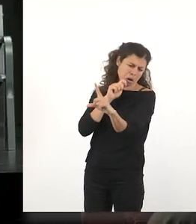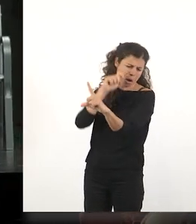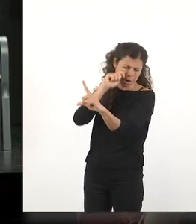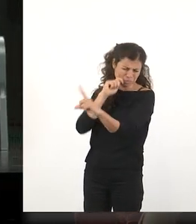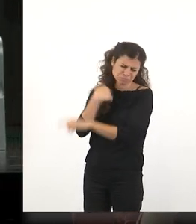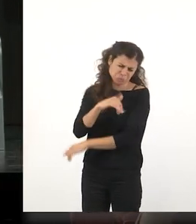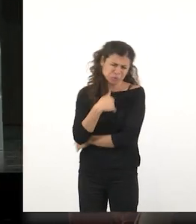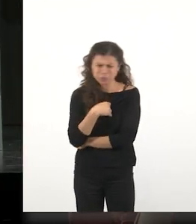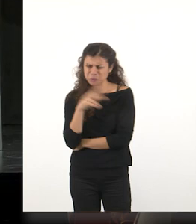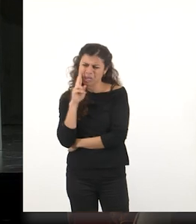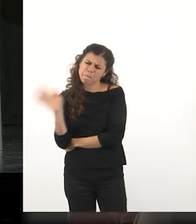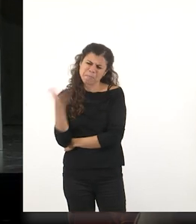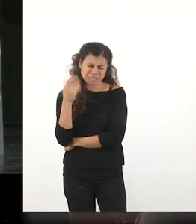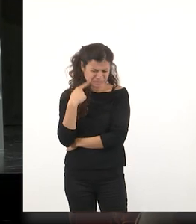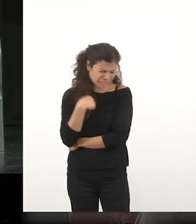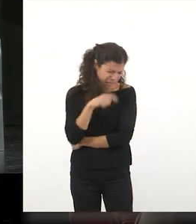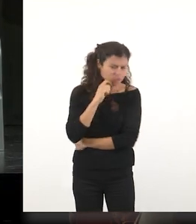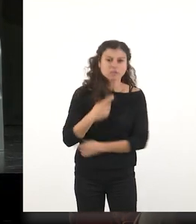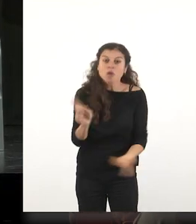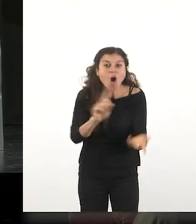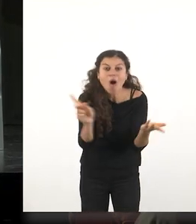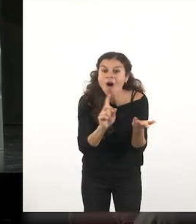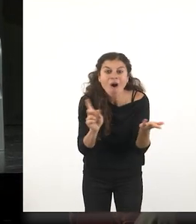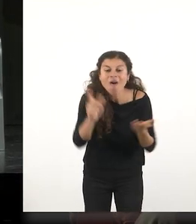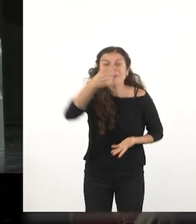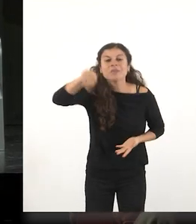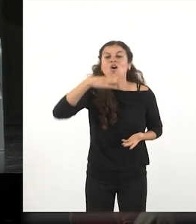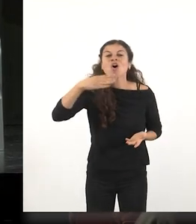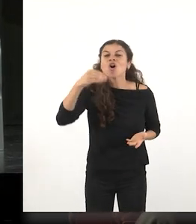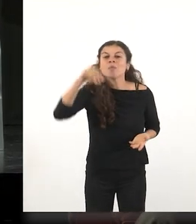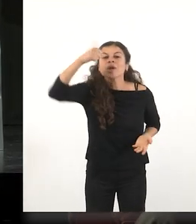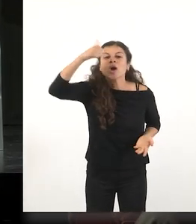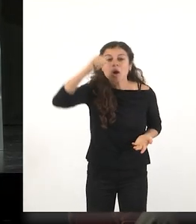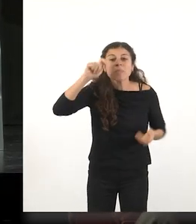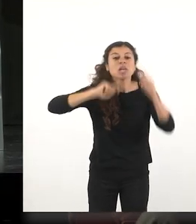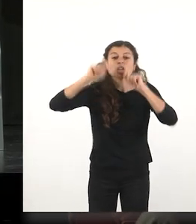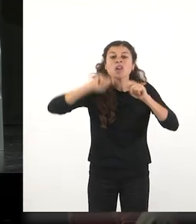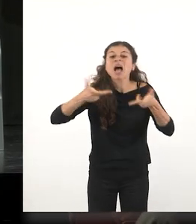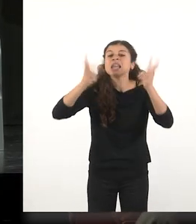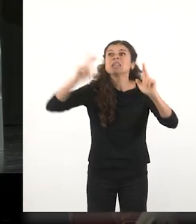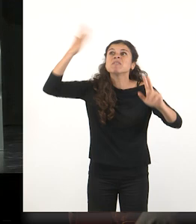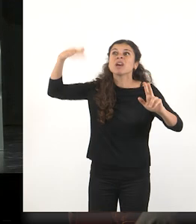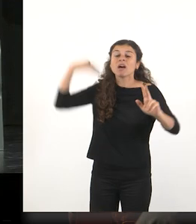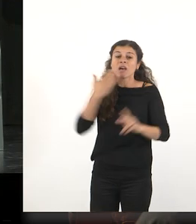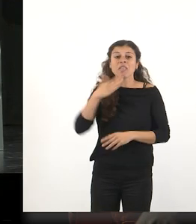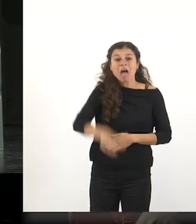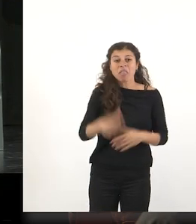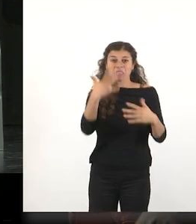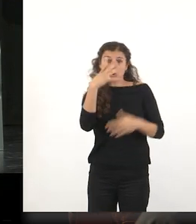un poco gilipollas. Nene, es que no, que la última es que llorasteis de forma libre, que ¿cuántos años teníais, nene? 5 o 6,